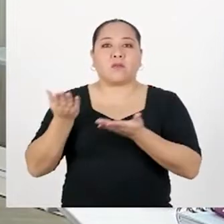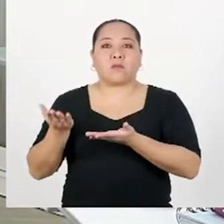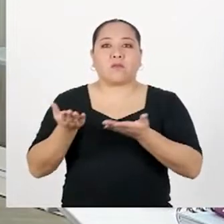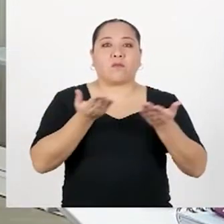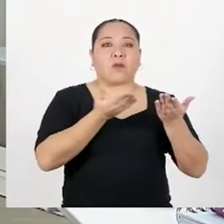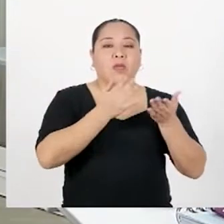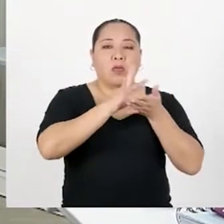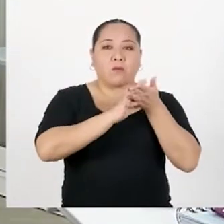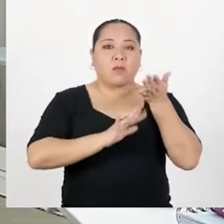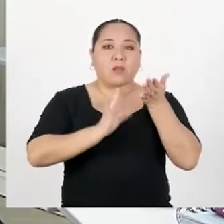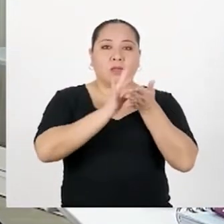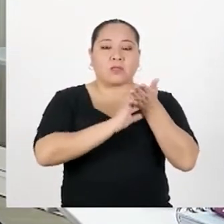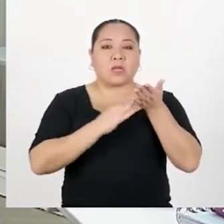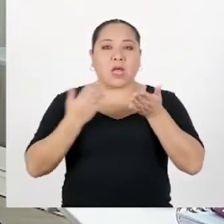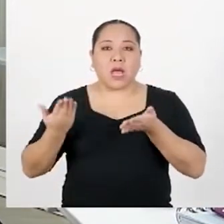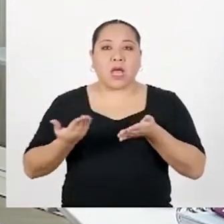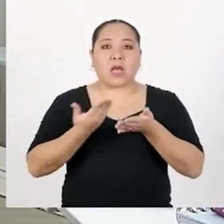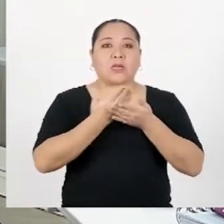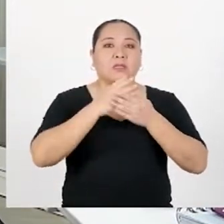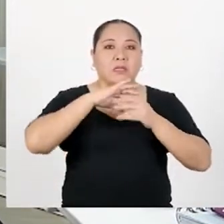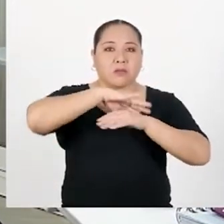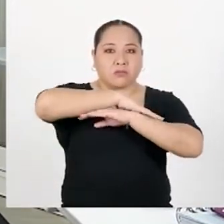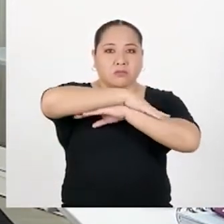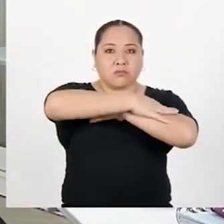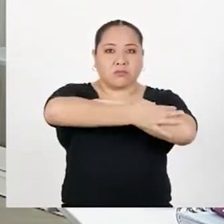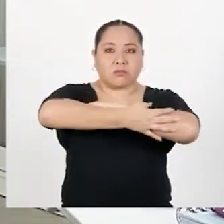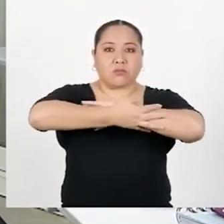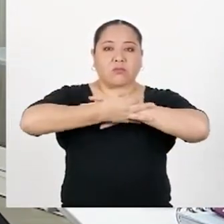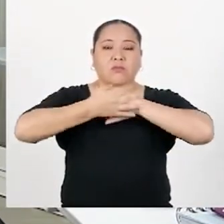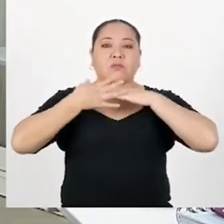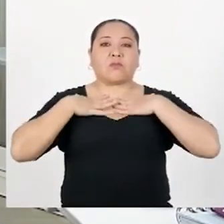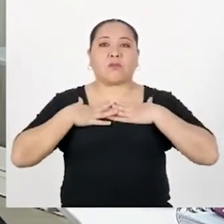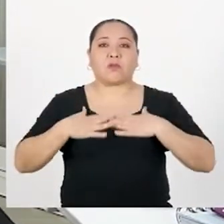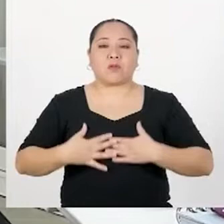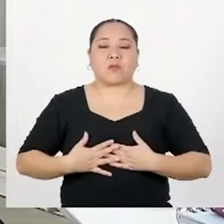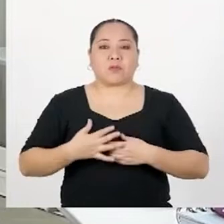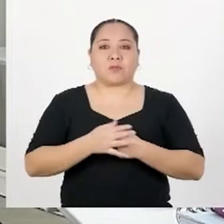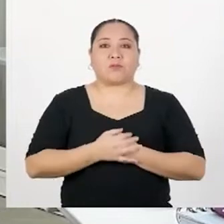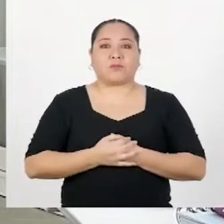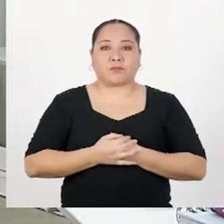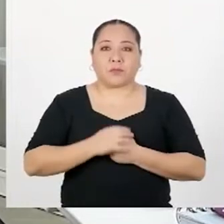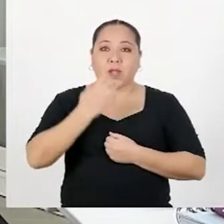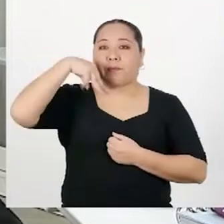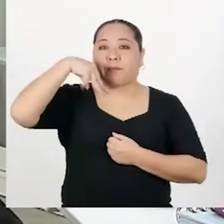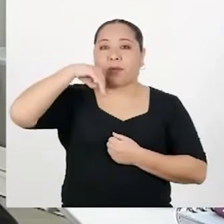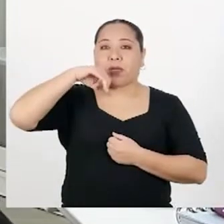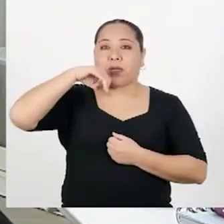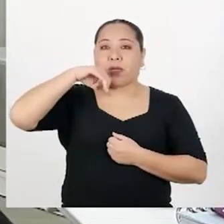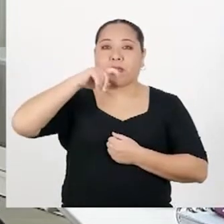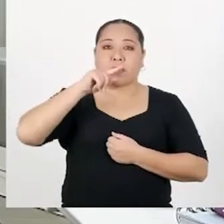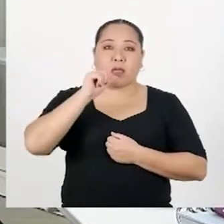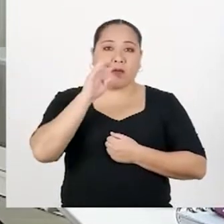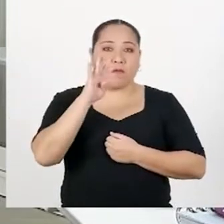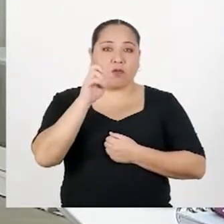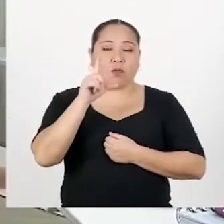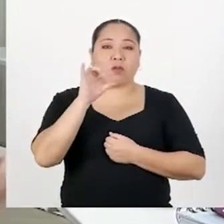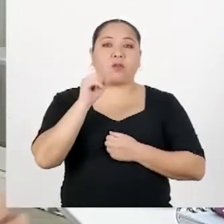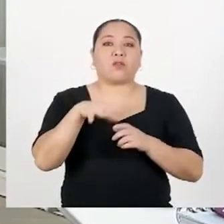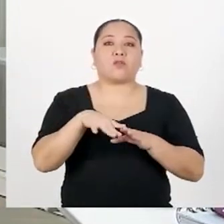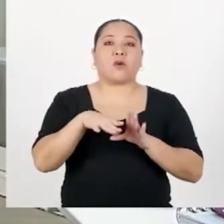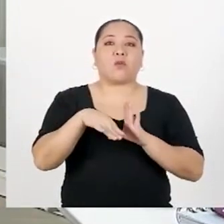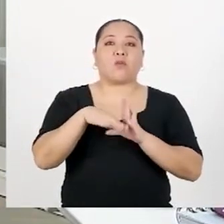transportado por la sangre hacia la superficie del organismo. El calor metabólico